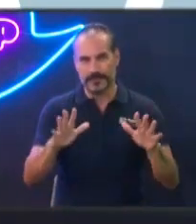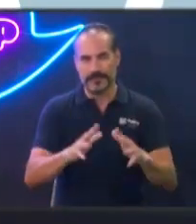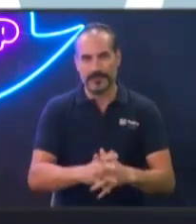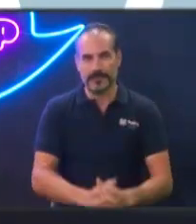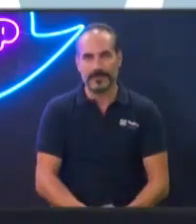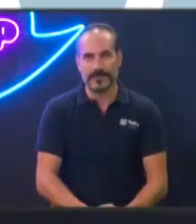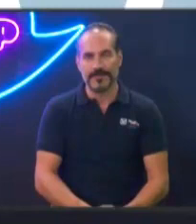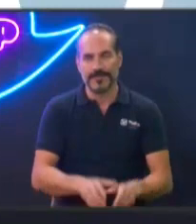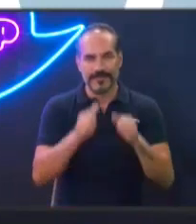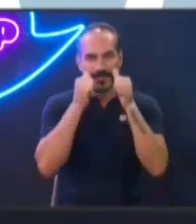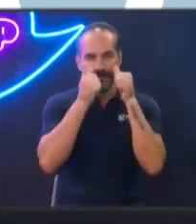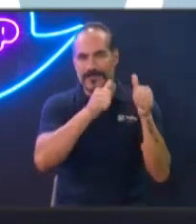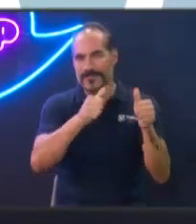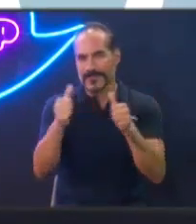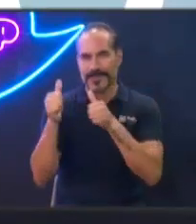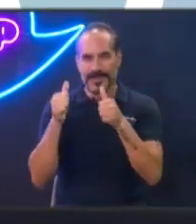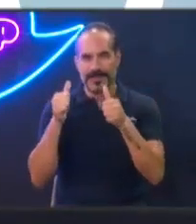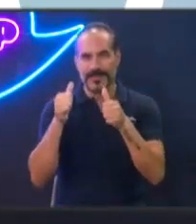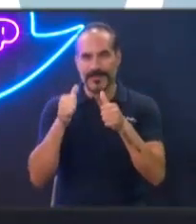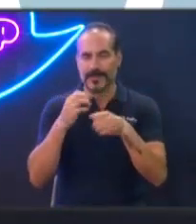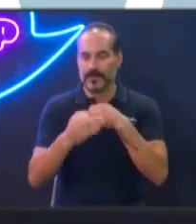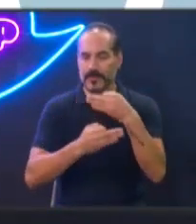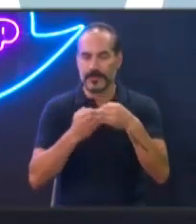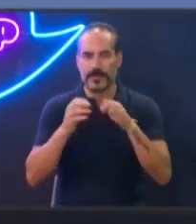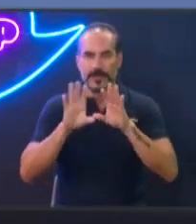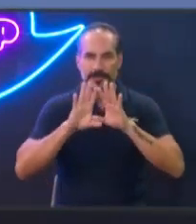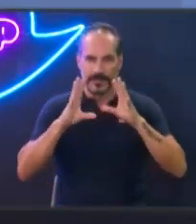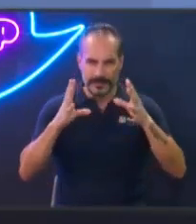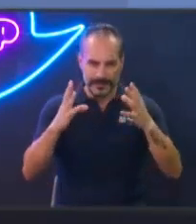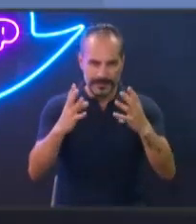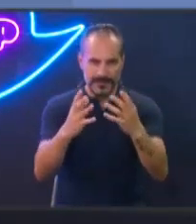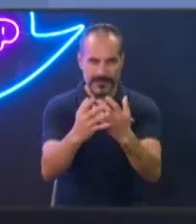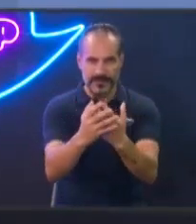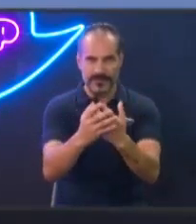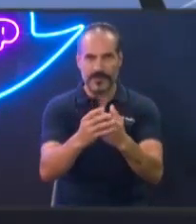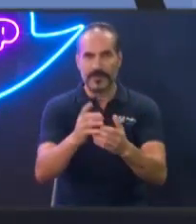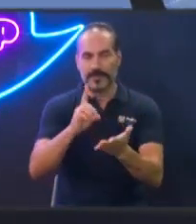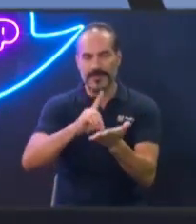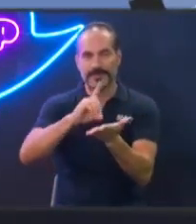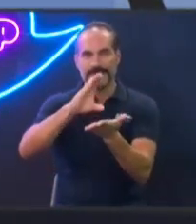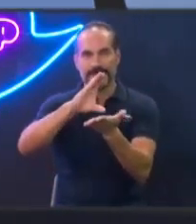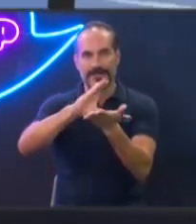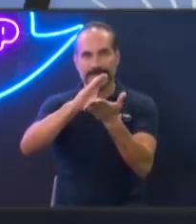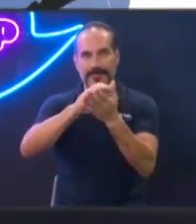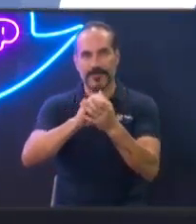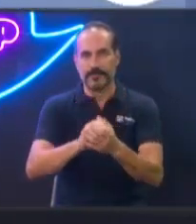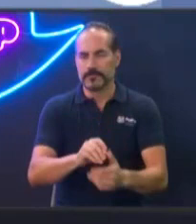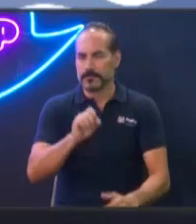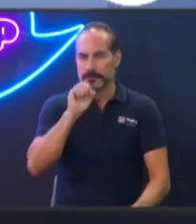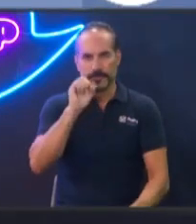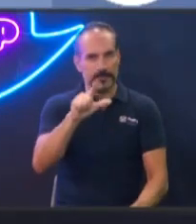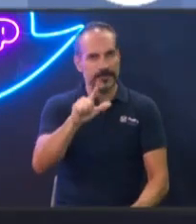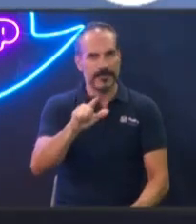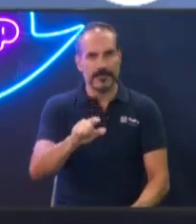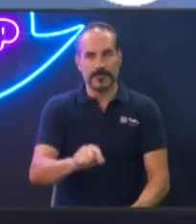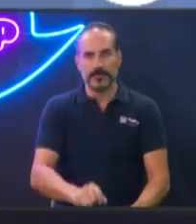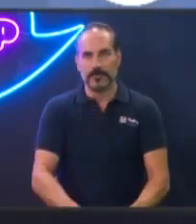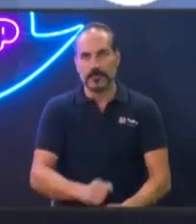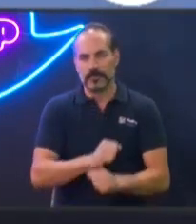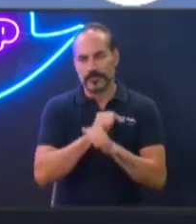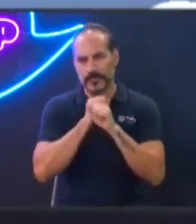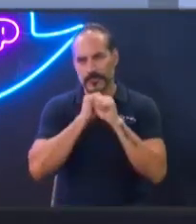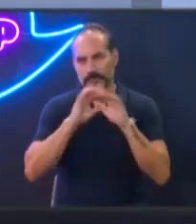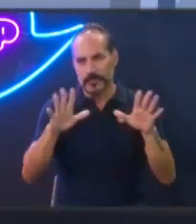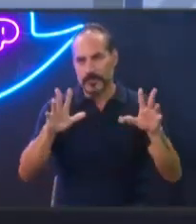este atención hacia la unidad con este discapacidad y sobre todo también la divulgación de